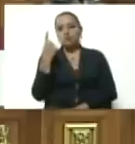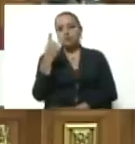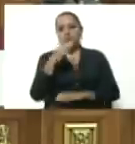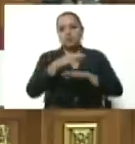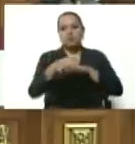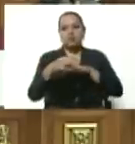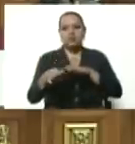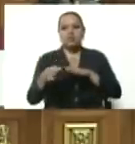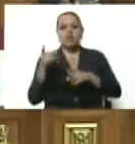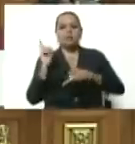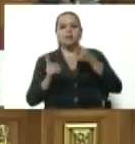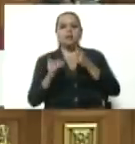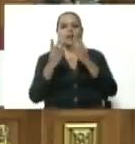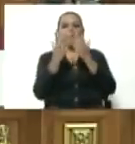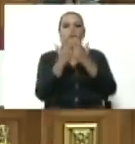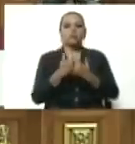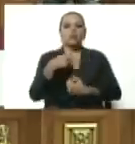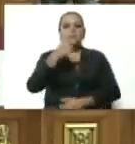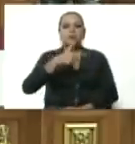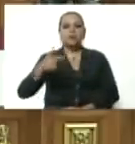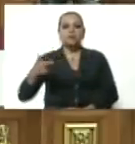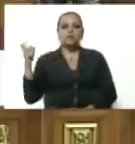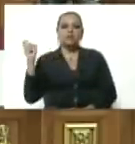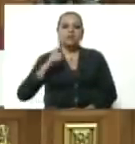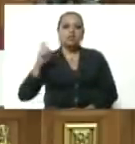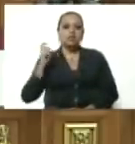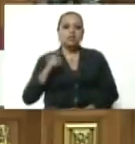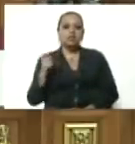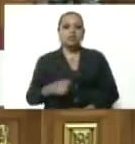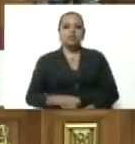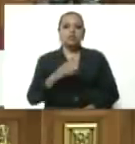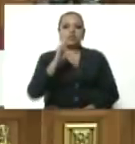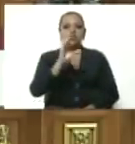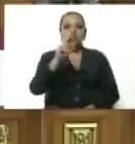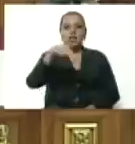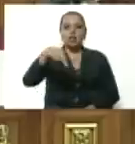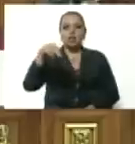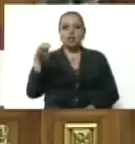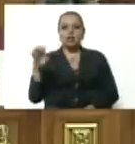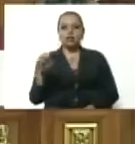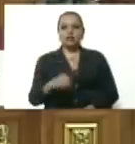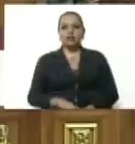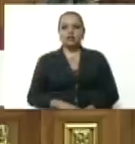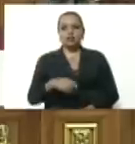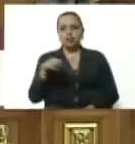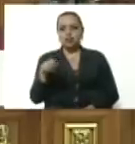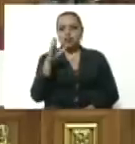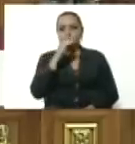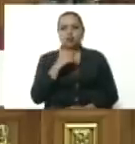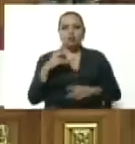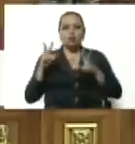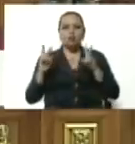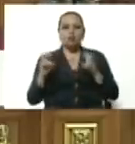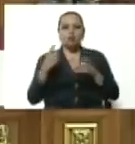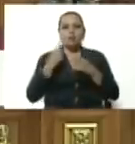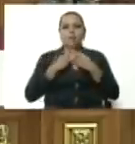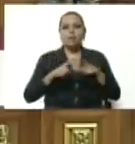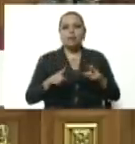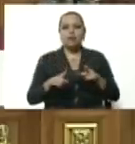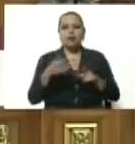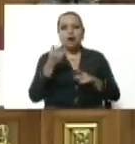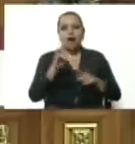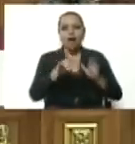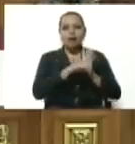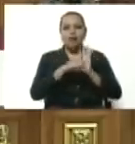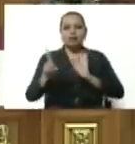acuerdo pues a la cantidad de población, y eso lo requiere el Consejo Nacional Electoral. Esto no es nuevo, pero es legal